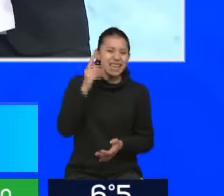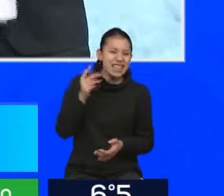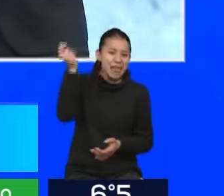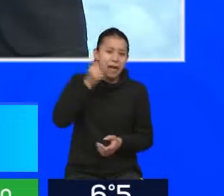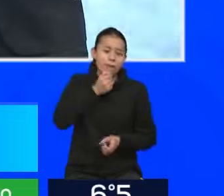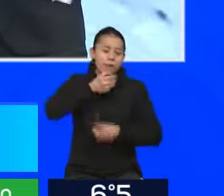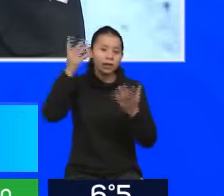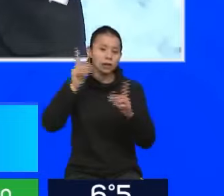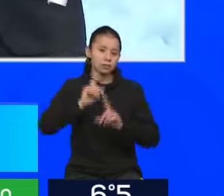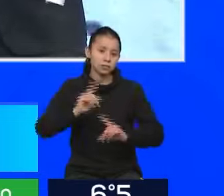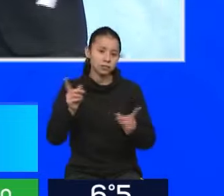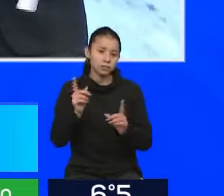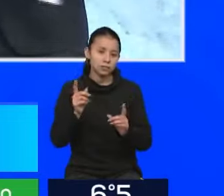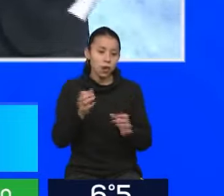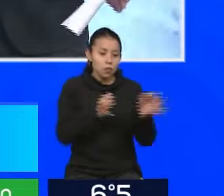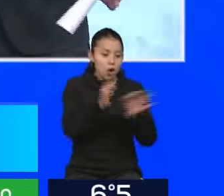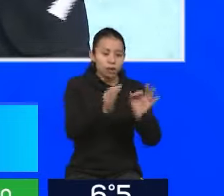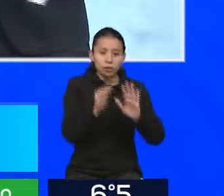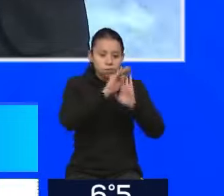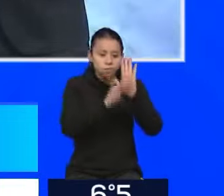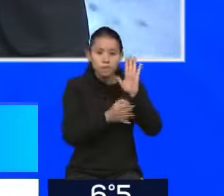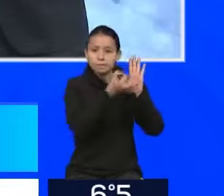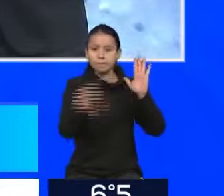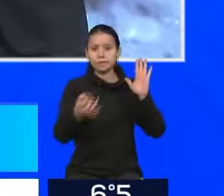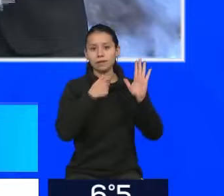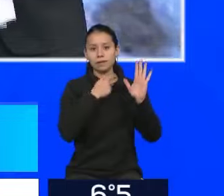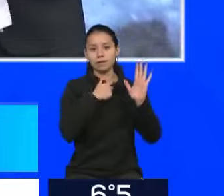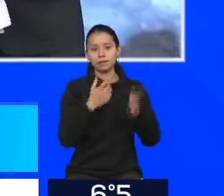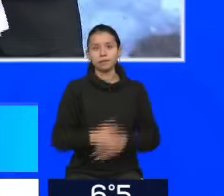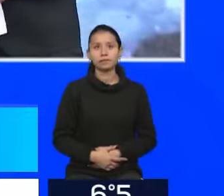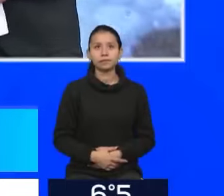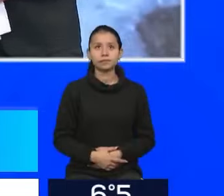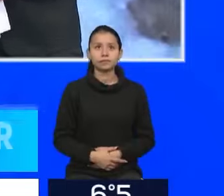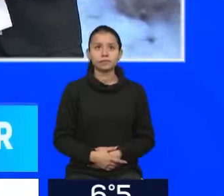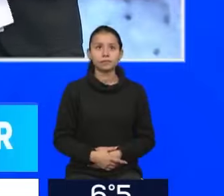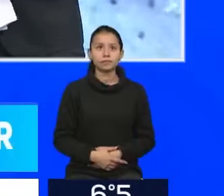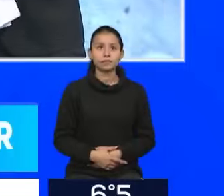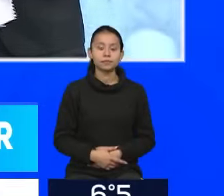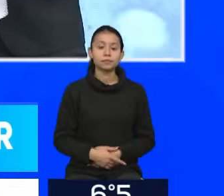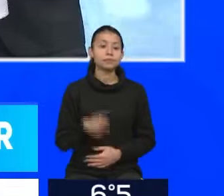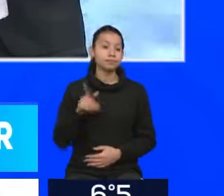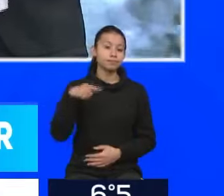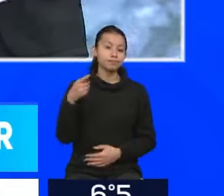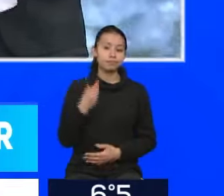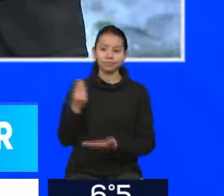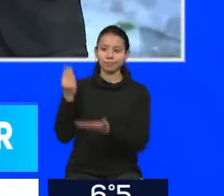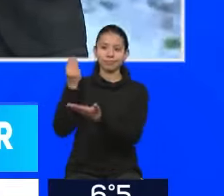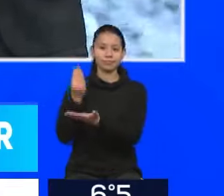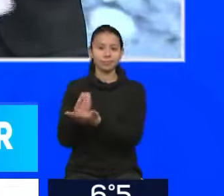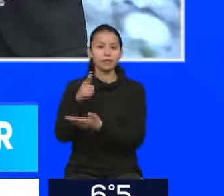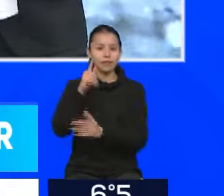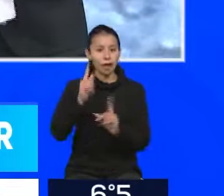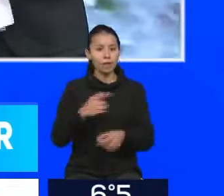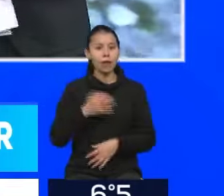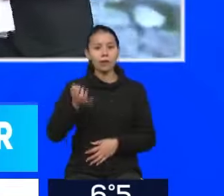gobierno. Escuchemos lo que decía Rodolfo Vargas Arizu en las últimas horas, después de tener un encuentro con las cámaras en torno a esto, ratificando que el